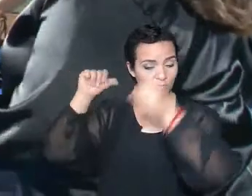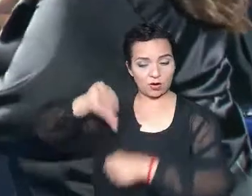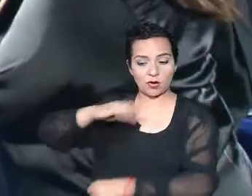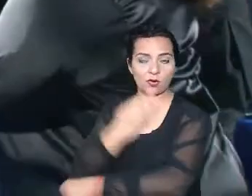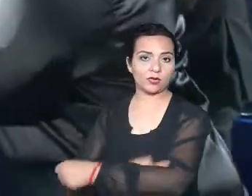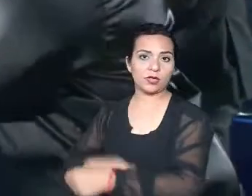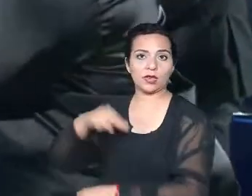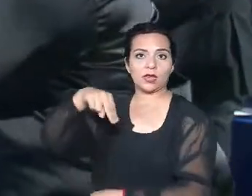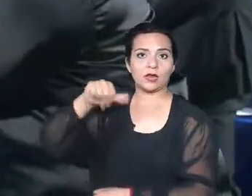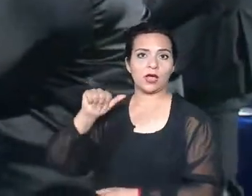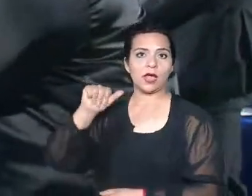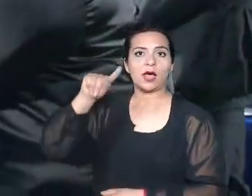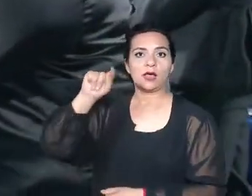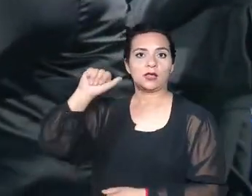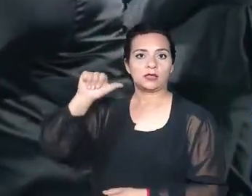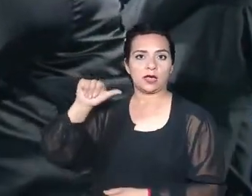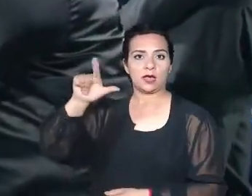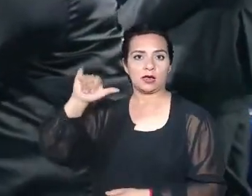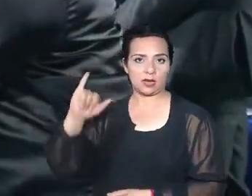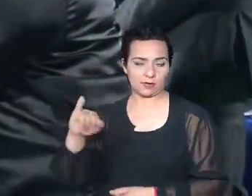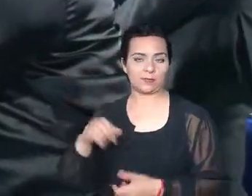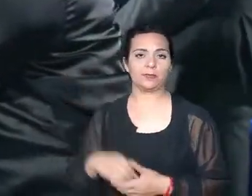tarde Natalie López Vázquez.